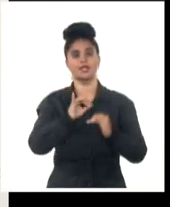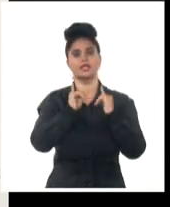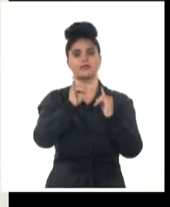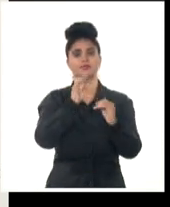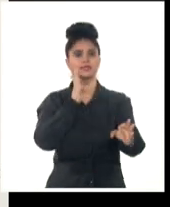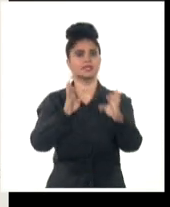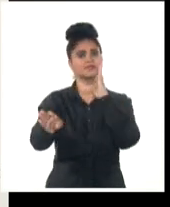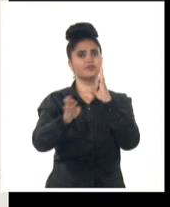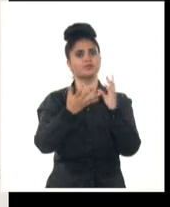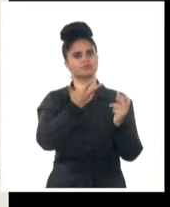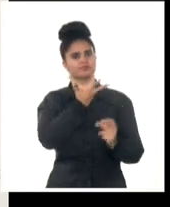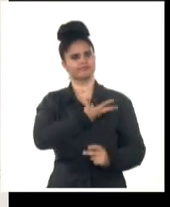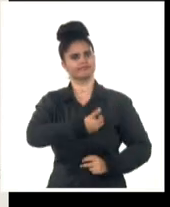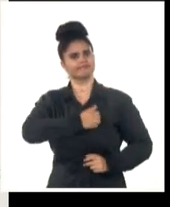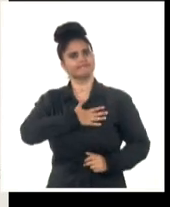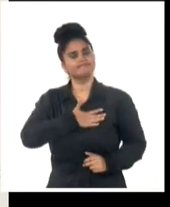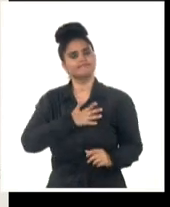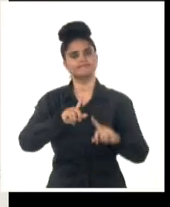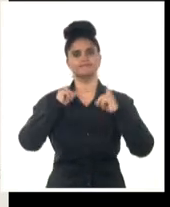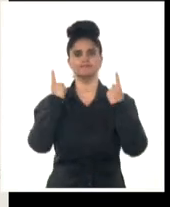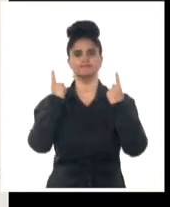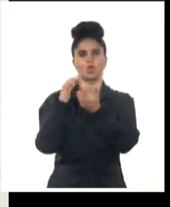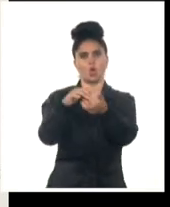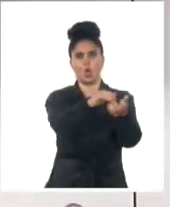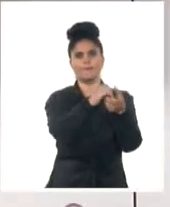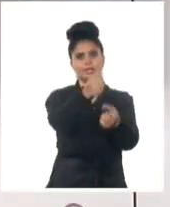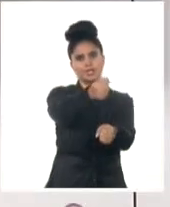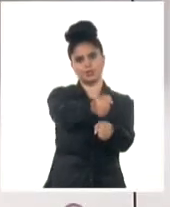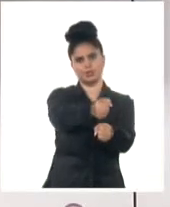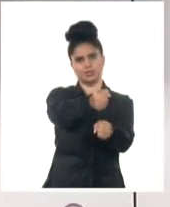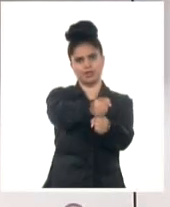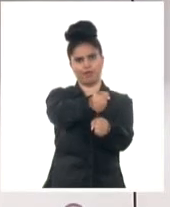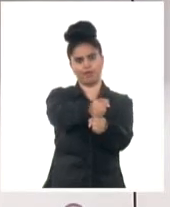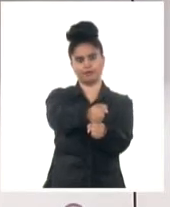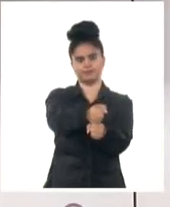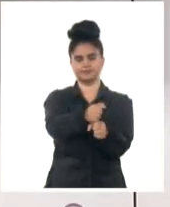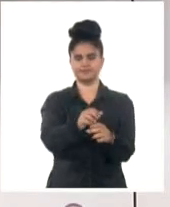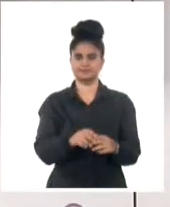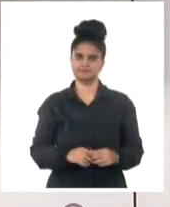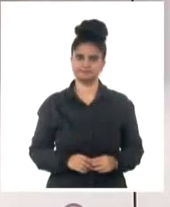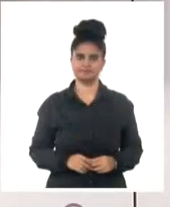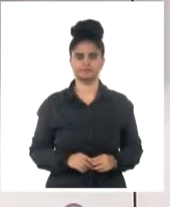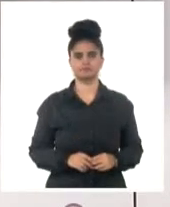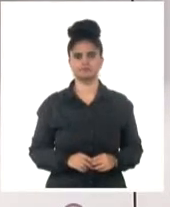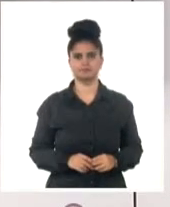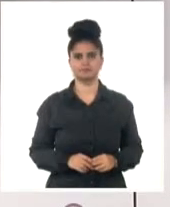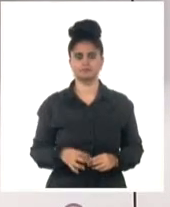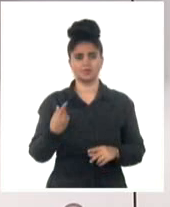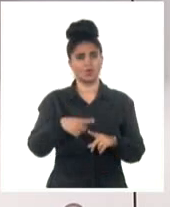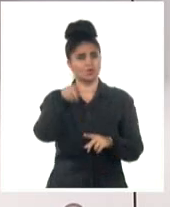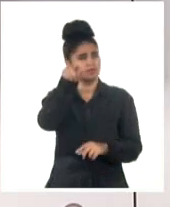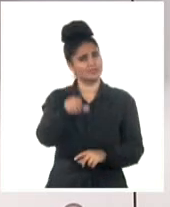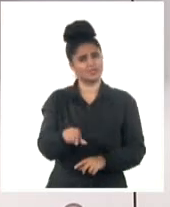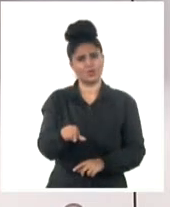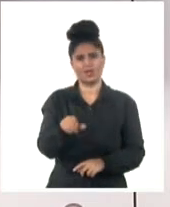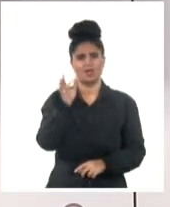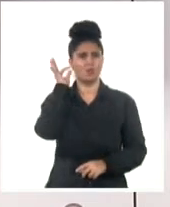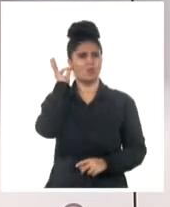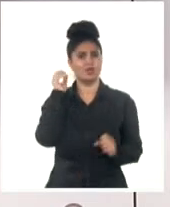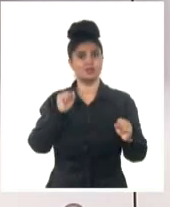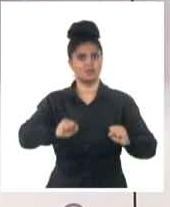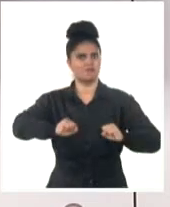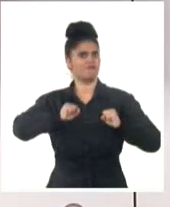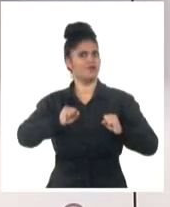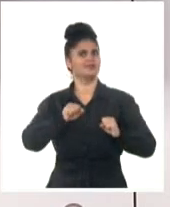el dolor que sienten sus compañeros de labor. Se nos fue otra gloria al altar de los inmortales del